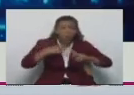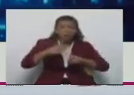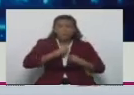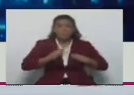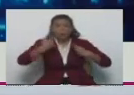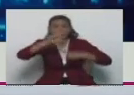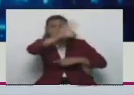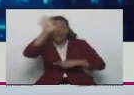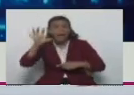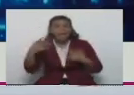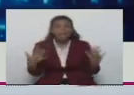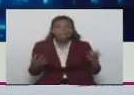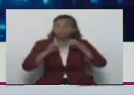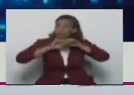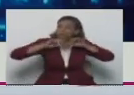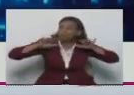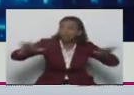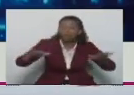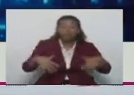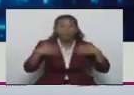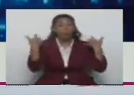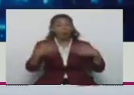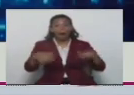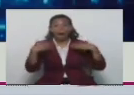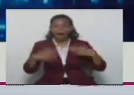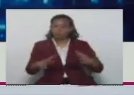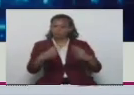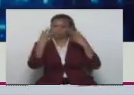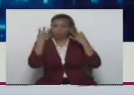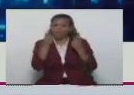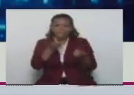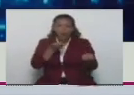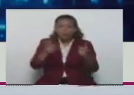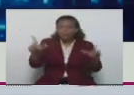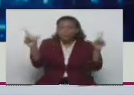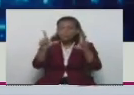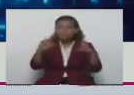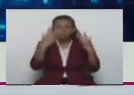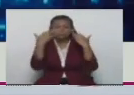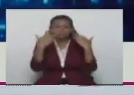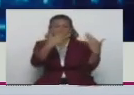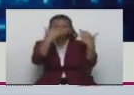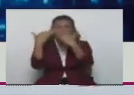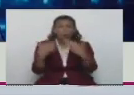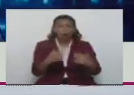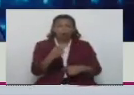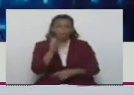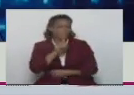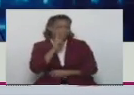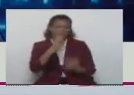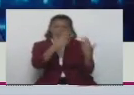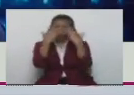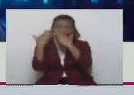socialistas y revolucionarios del mundo, fue una, también un montaje de una gran manipulación sobre bases materiales reales de que